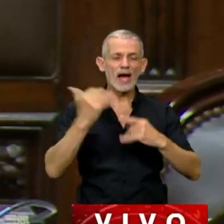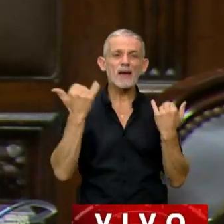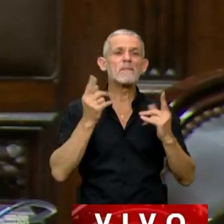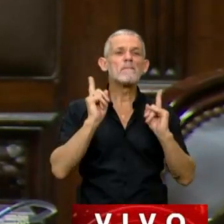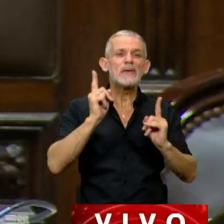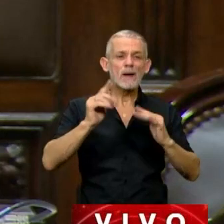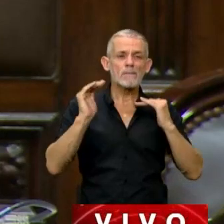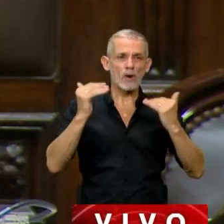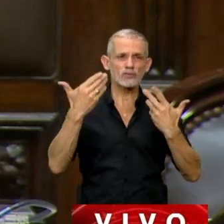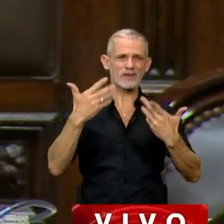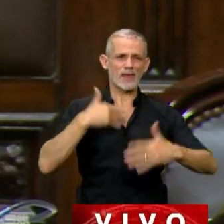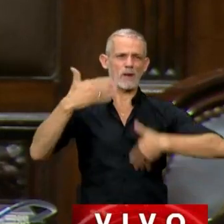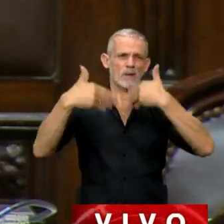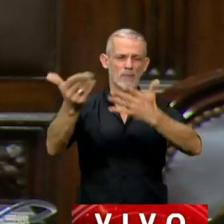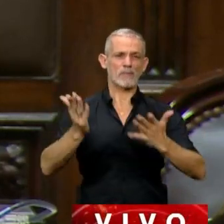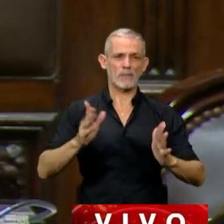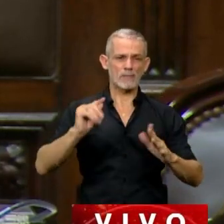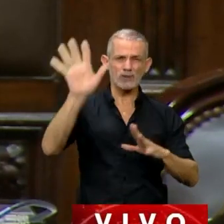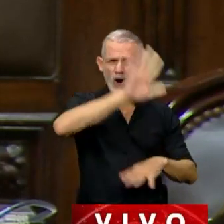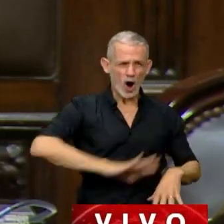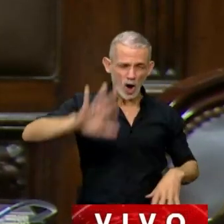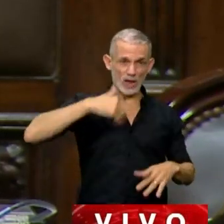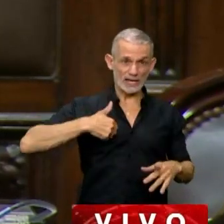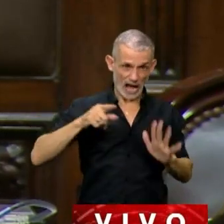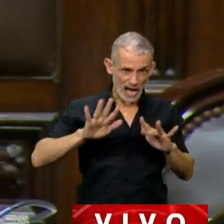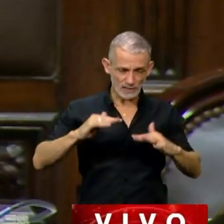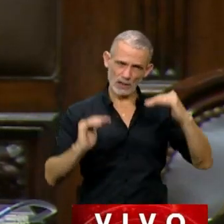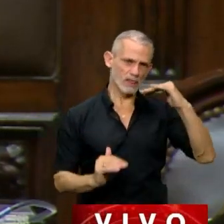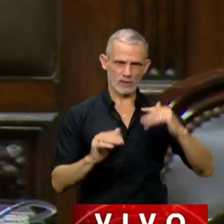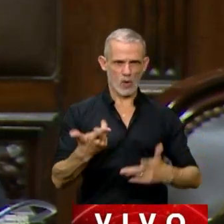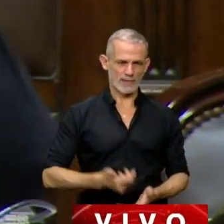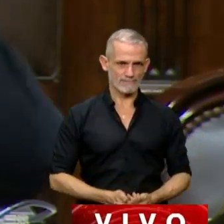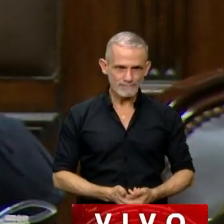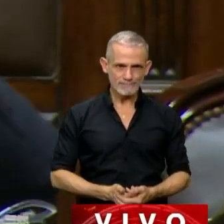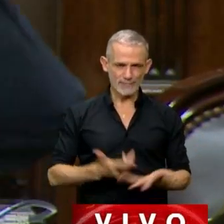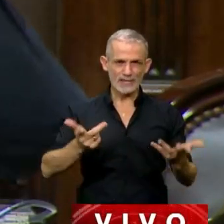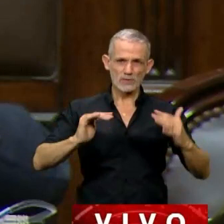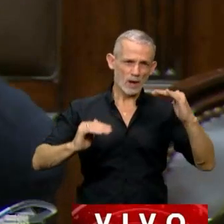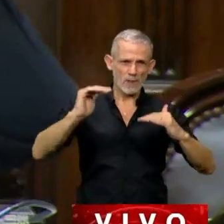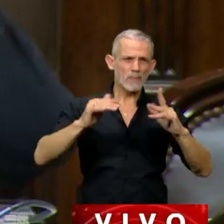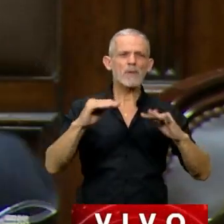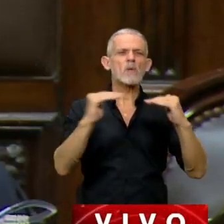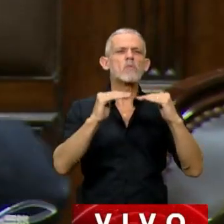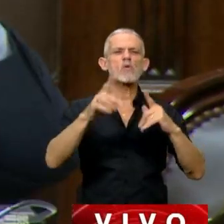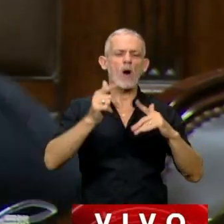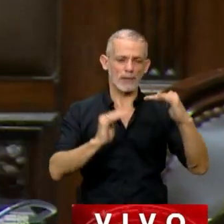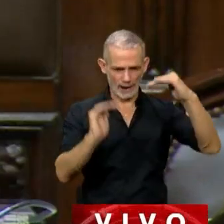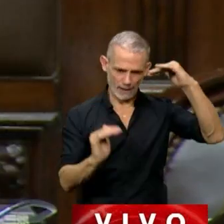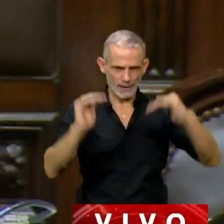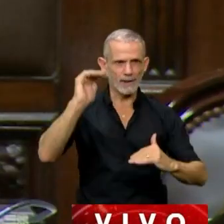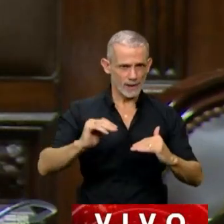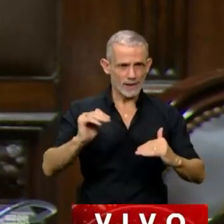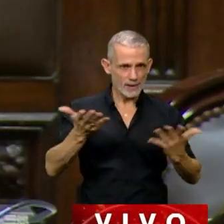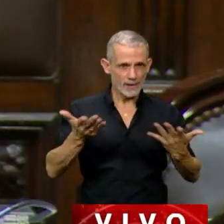mismas posibilidades de desarrollo humano. Hoy en la Argentina no pasa. Entonces empezamos con todos estos juegos de equilibrar y